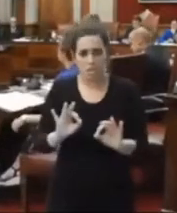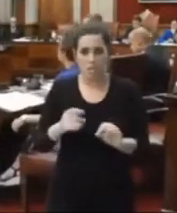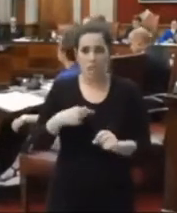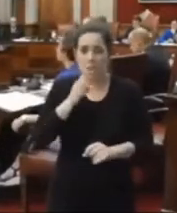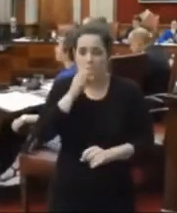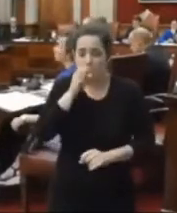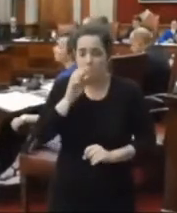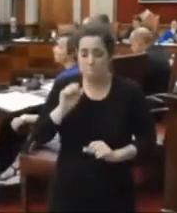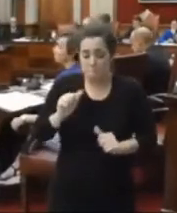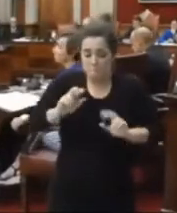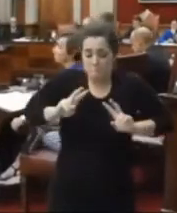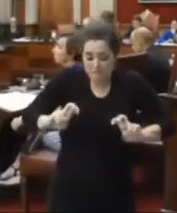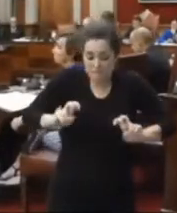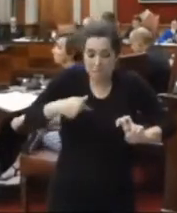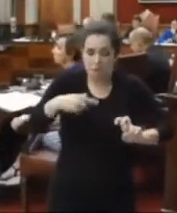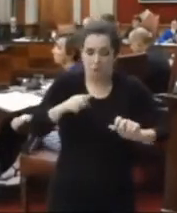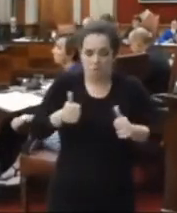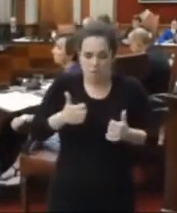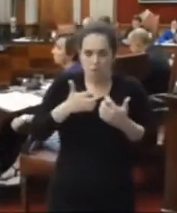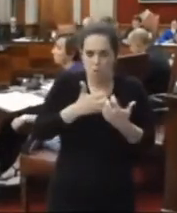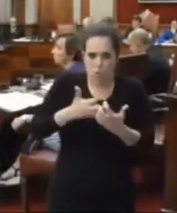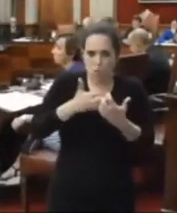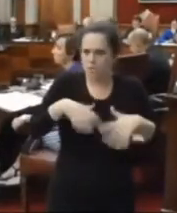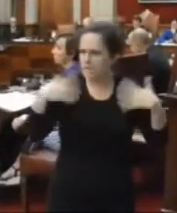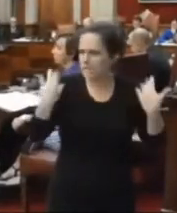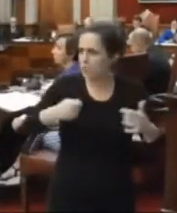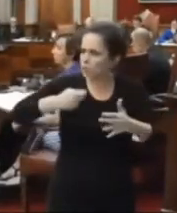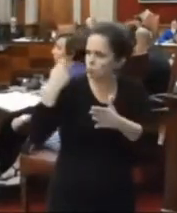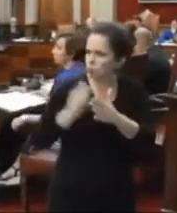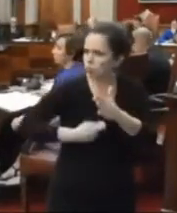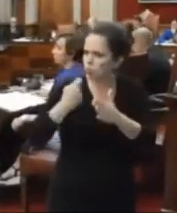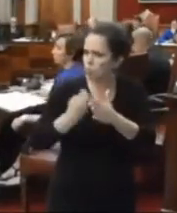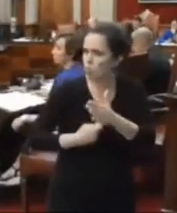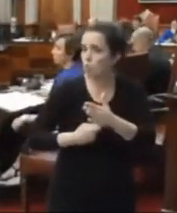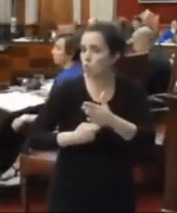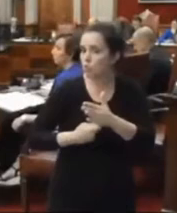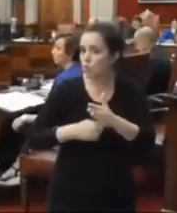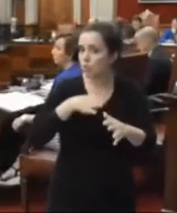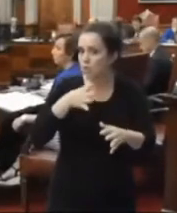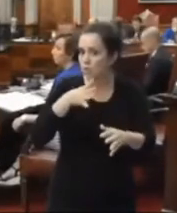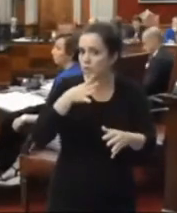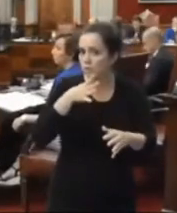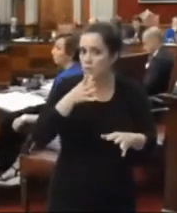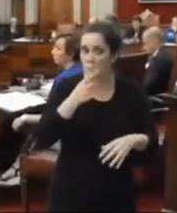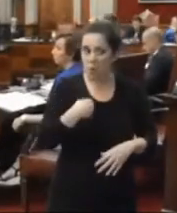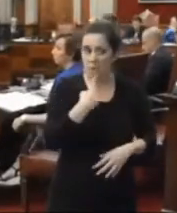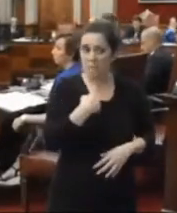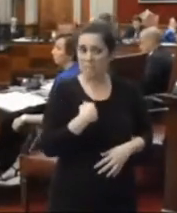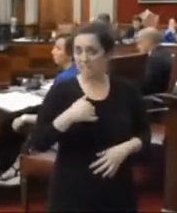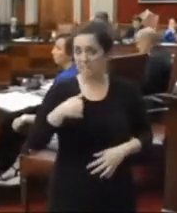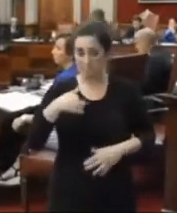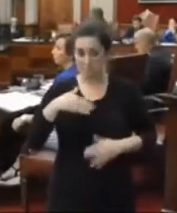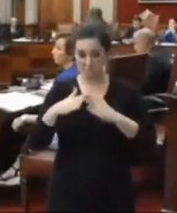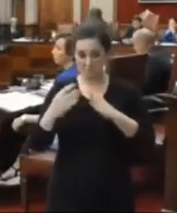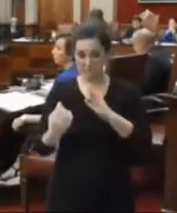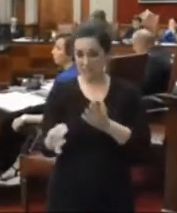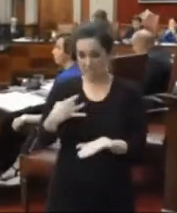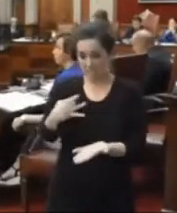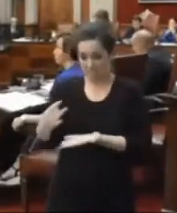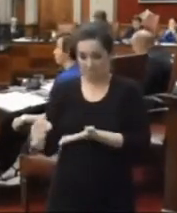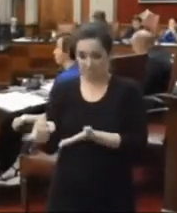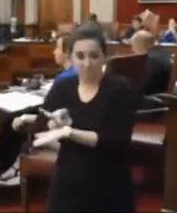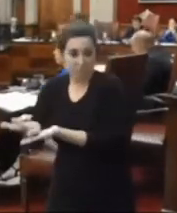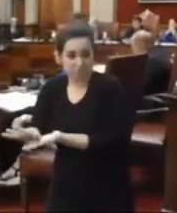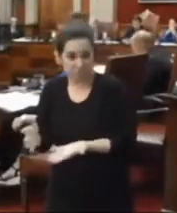lucha fueron los más duros porque incluso me decían que me echarían de mi casa. Ya no